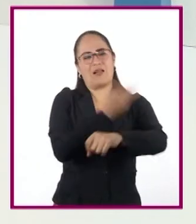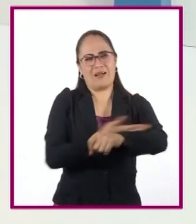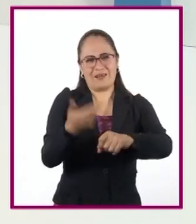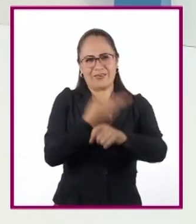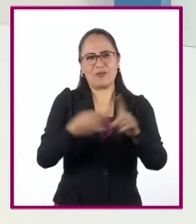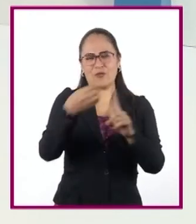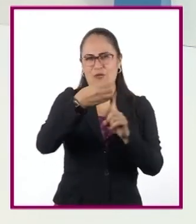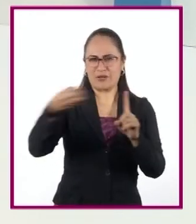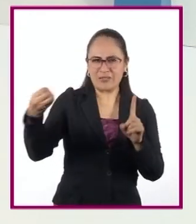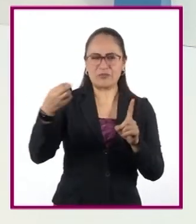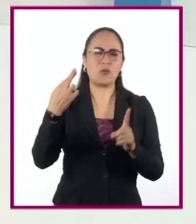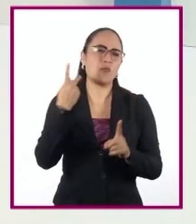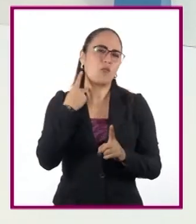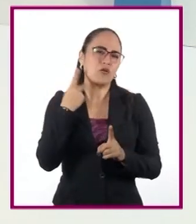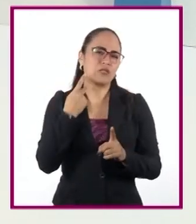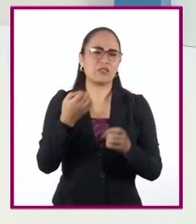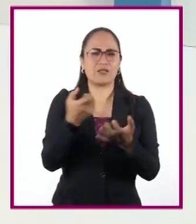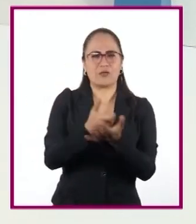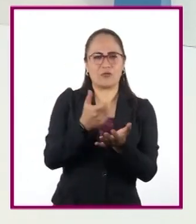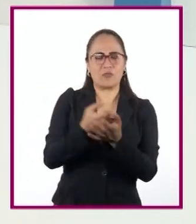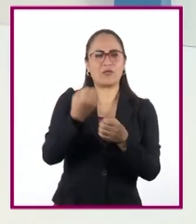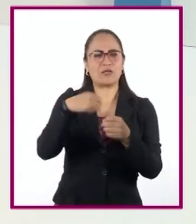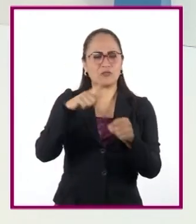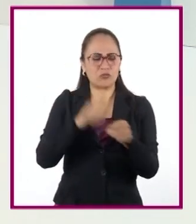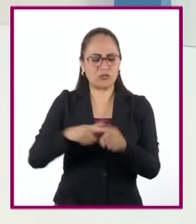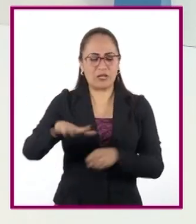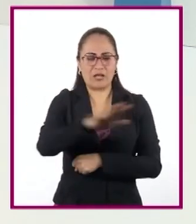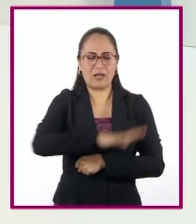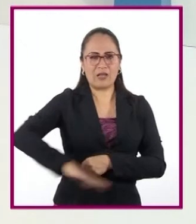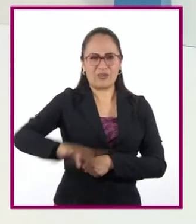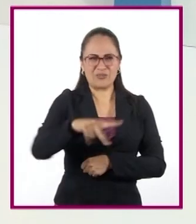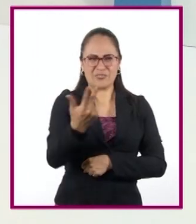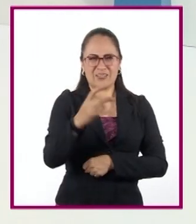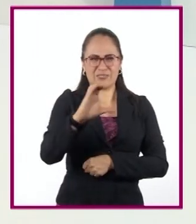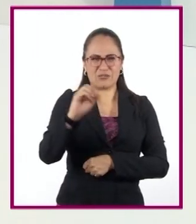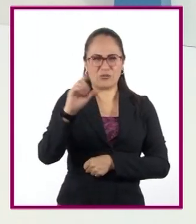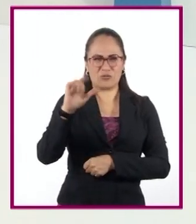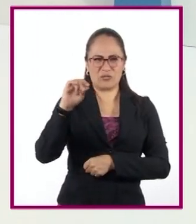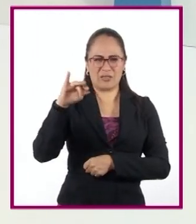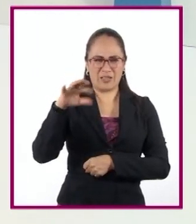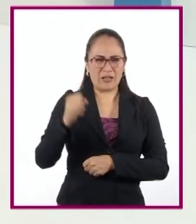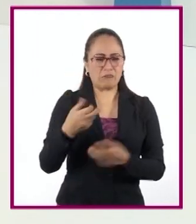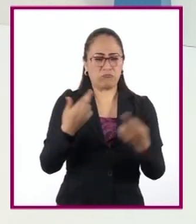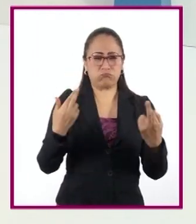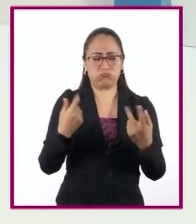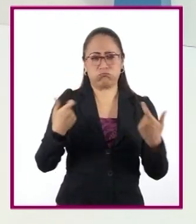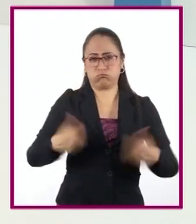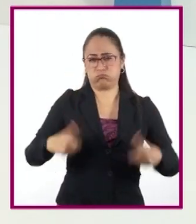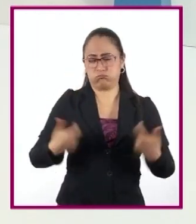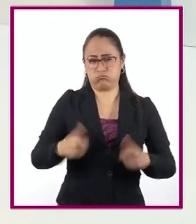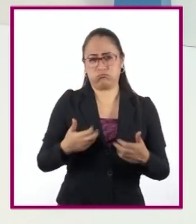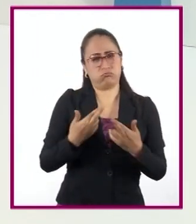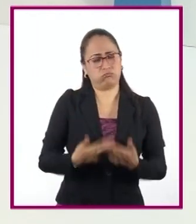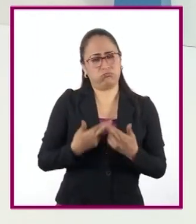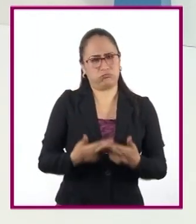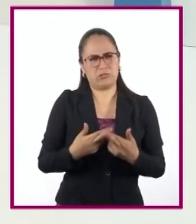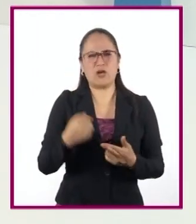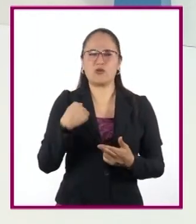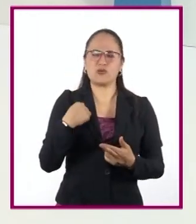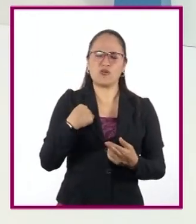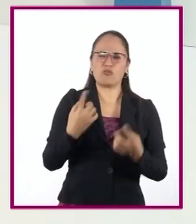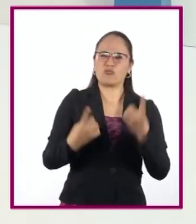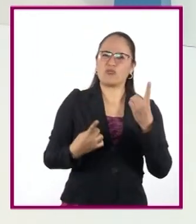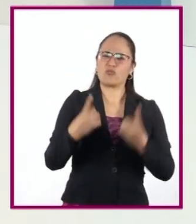política, económica y social les permitió a las colonias cierta prosperidad, me surge una duda.